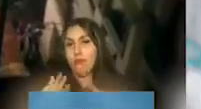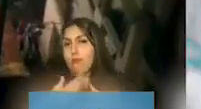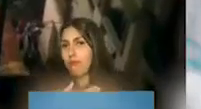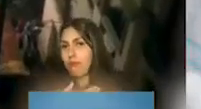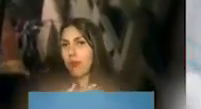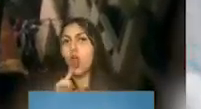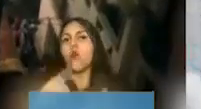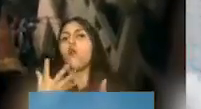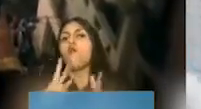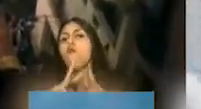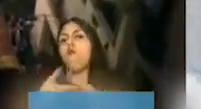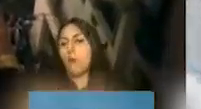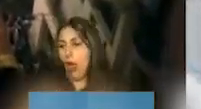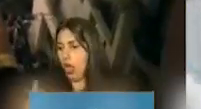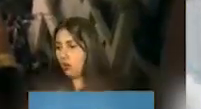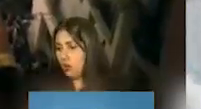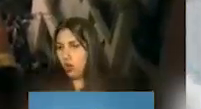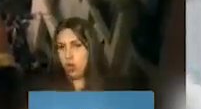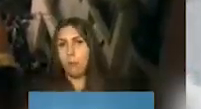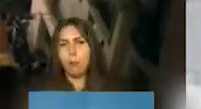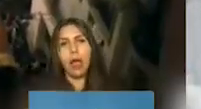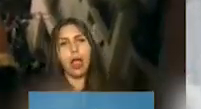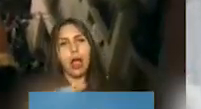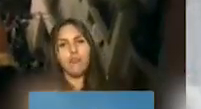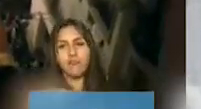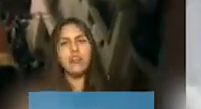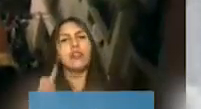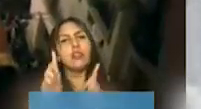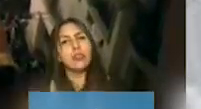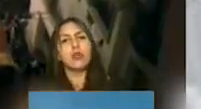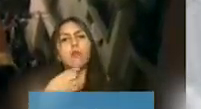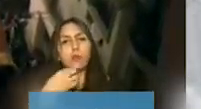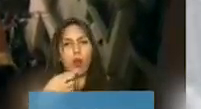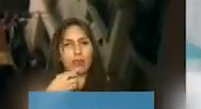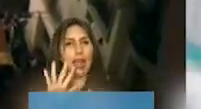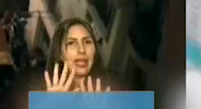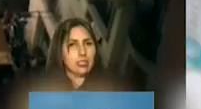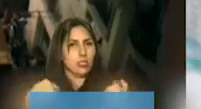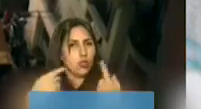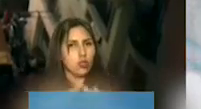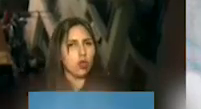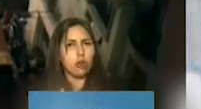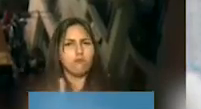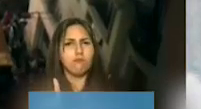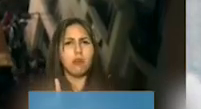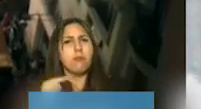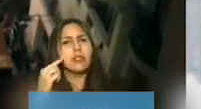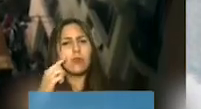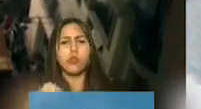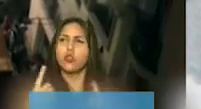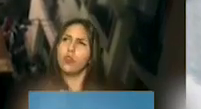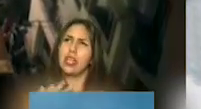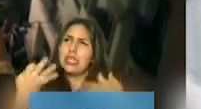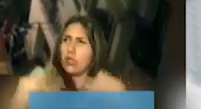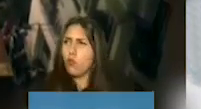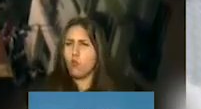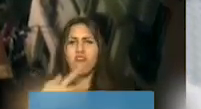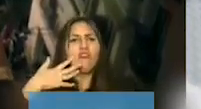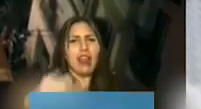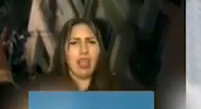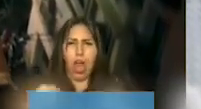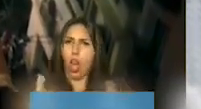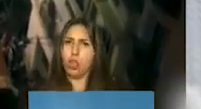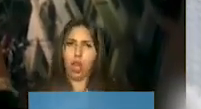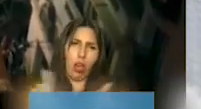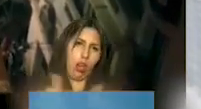nuestra forma de entender la vida y la política, porque no creemos en los dueños de la verdad.